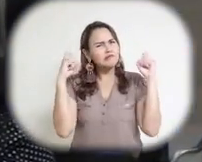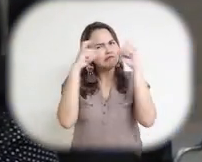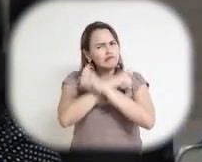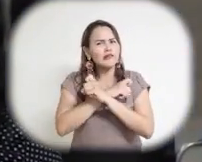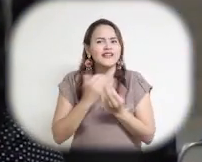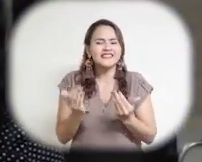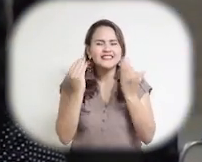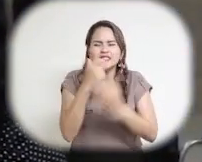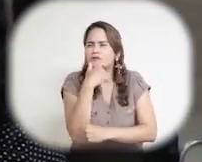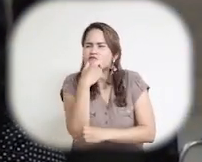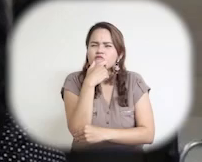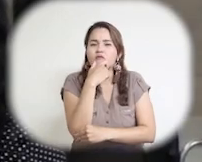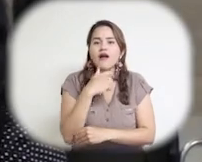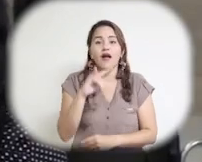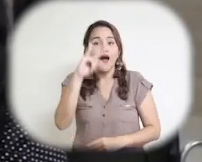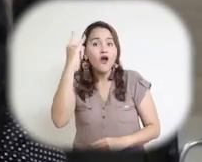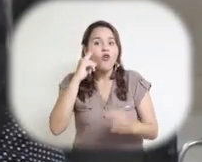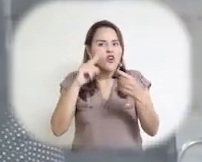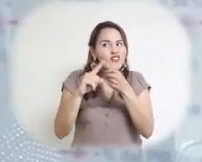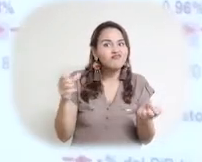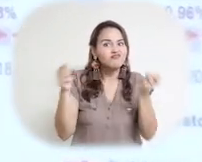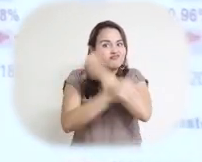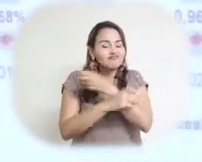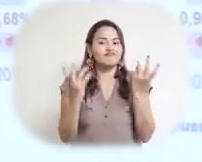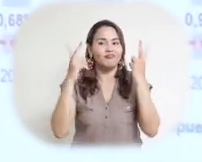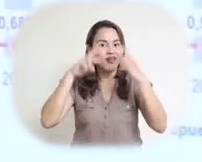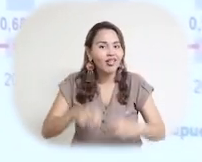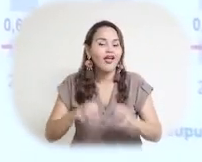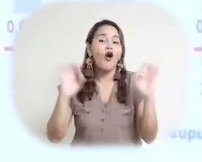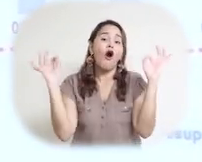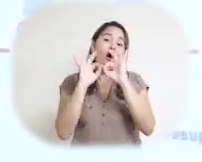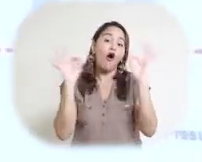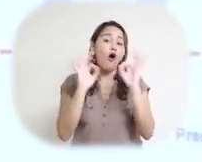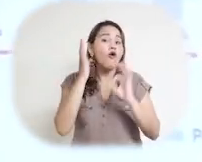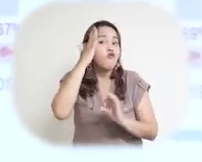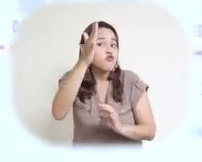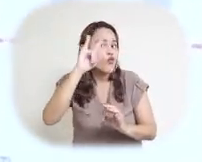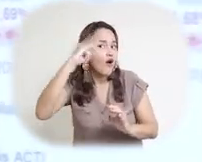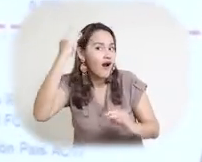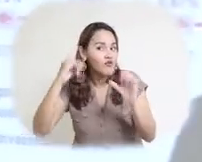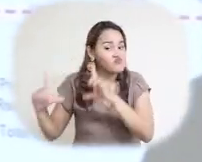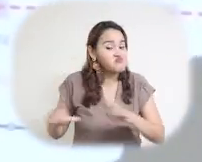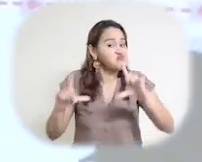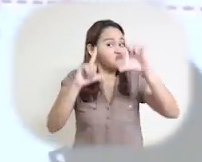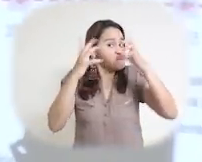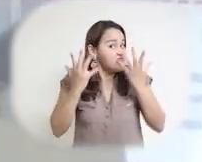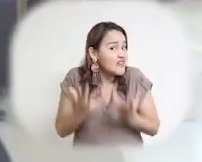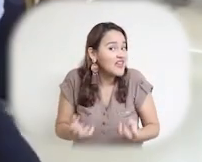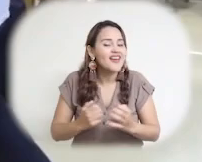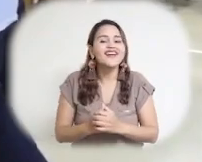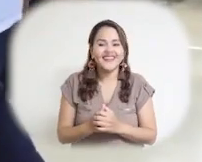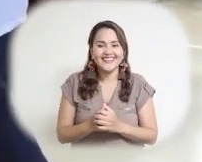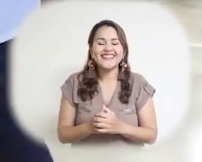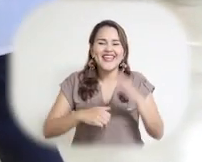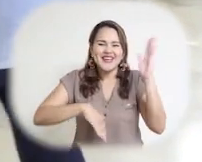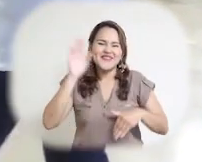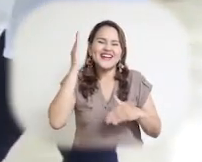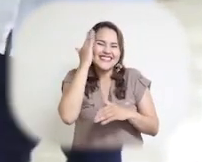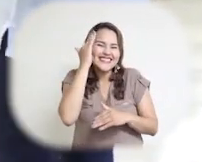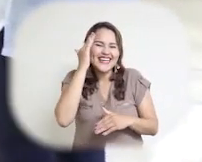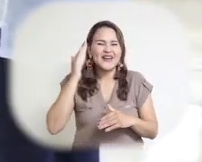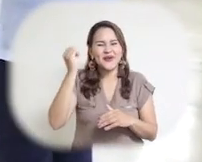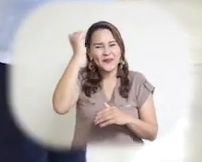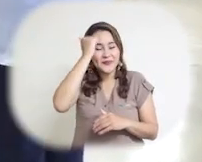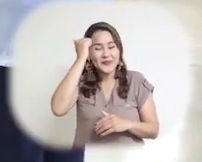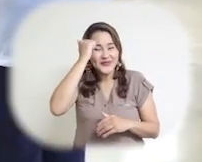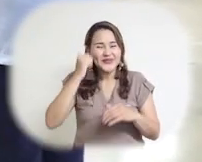Society, se sembraron propuestas, inquietudes, nuevas visiones y oportunidades sobre la aplicación de los conocimientos e investigaciones generadas desde